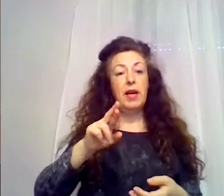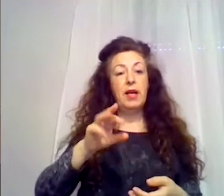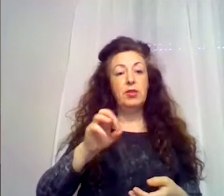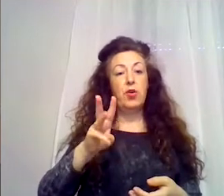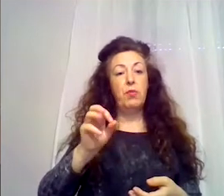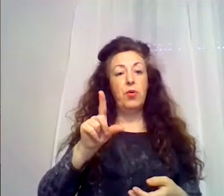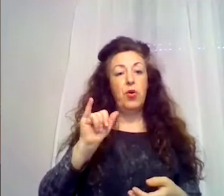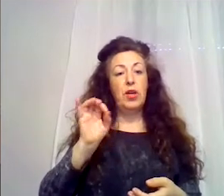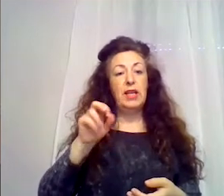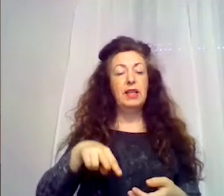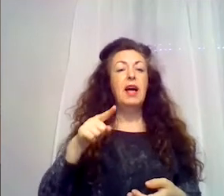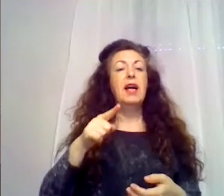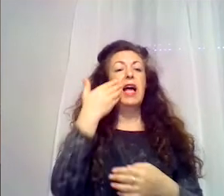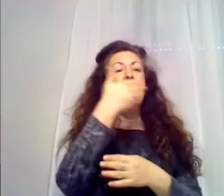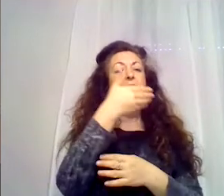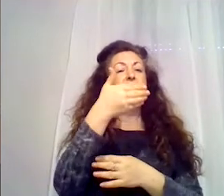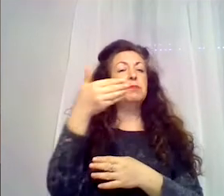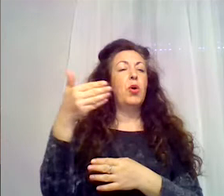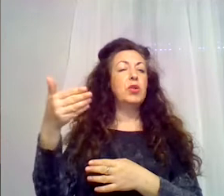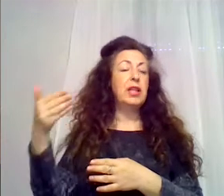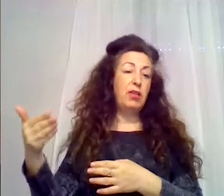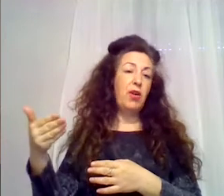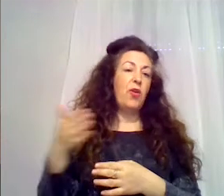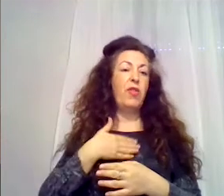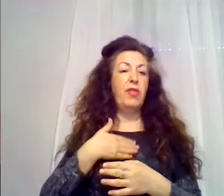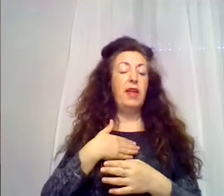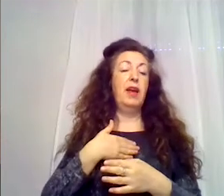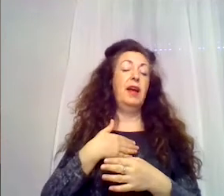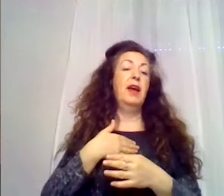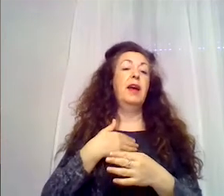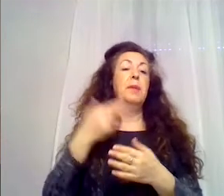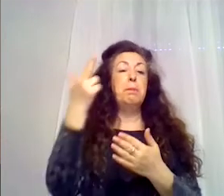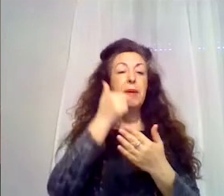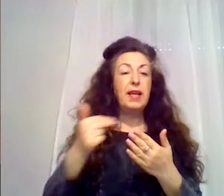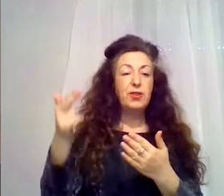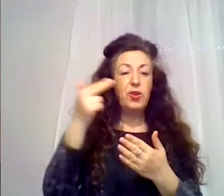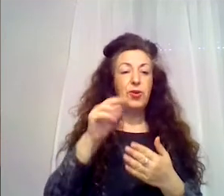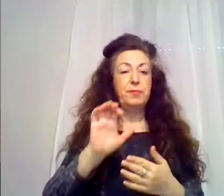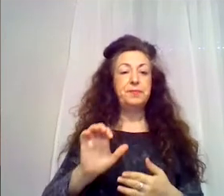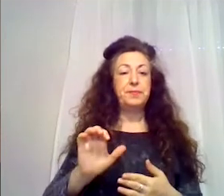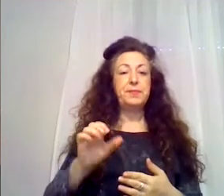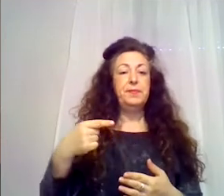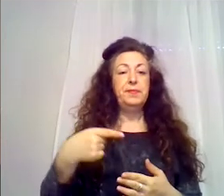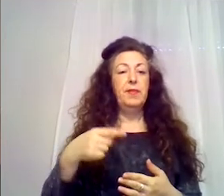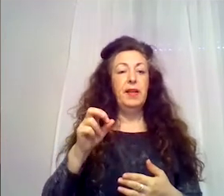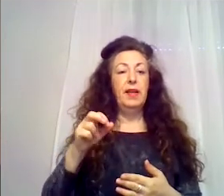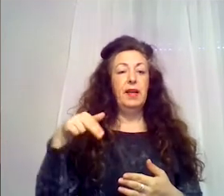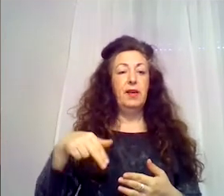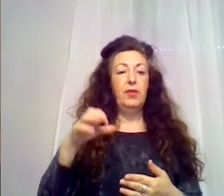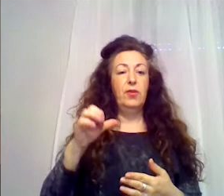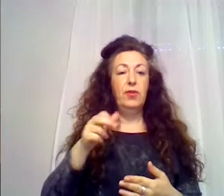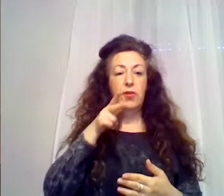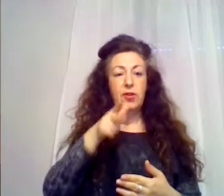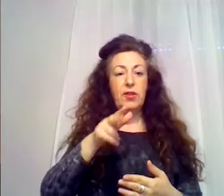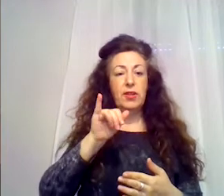Schiele, y como consecuencia de todos estos aires puritanos que, en fin, lo que hacen es malbaratar nuestra